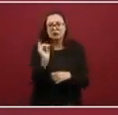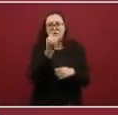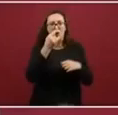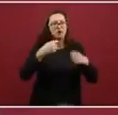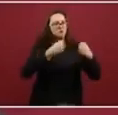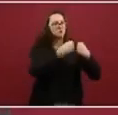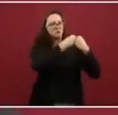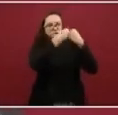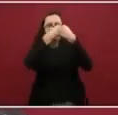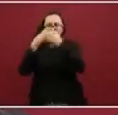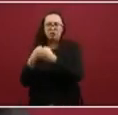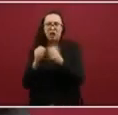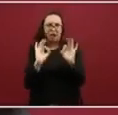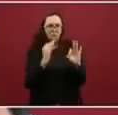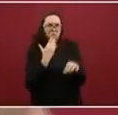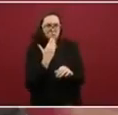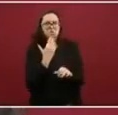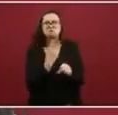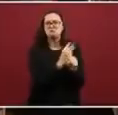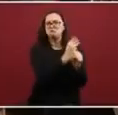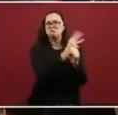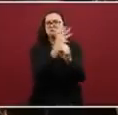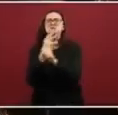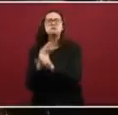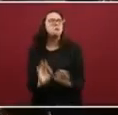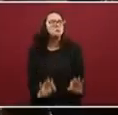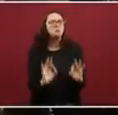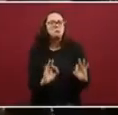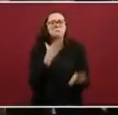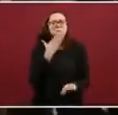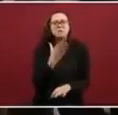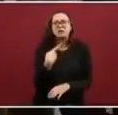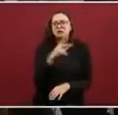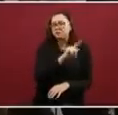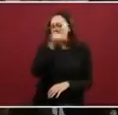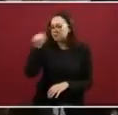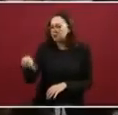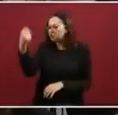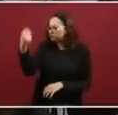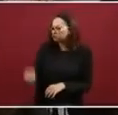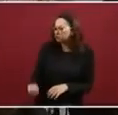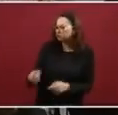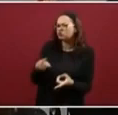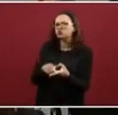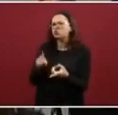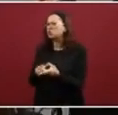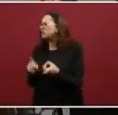que está muy bien, digo, no estoy criticando, pero vas al sur y lo primero que te preguntas es, bueno, ¿y aquí